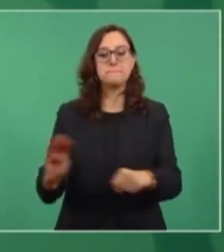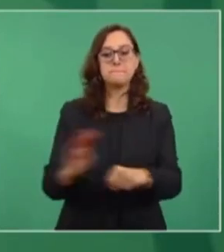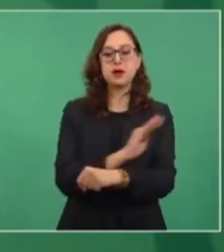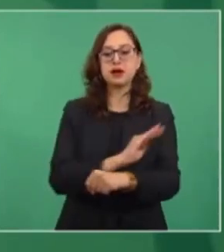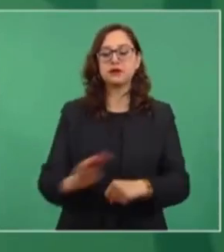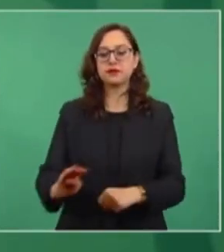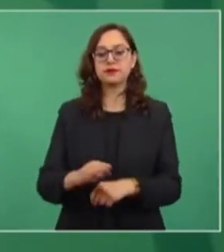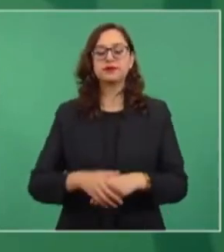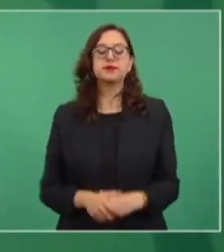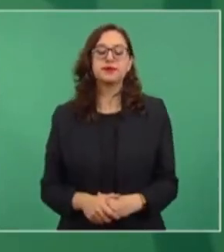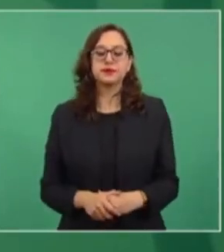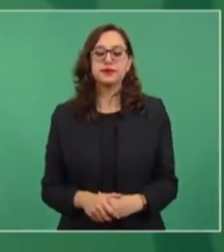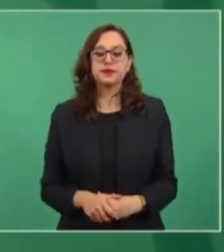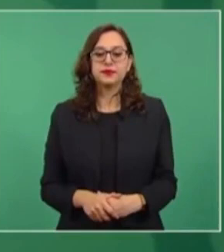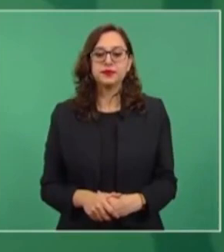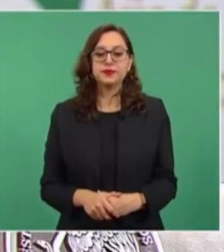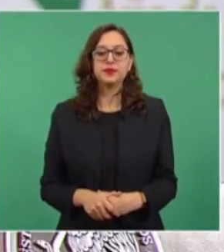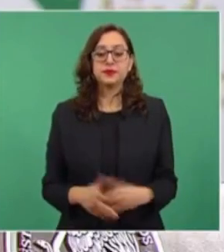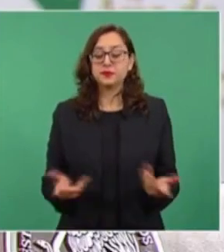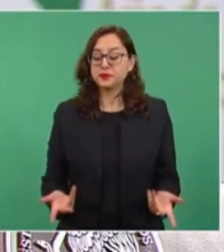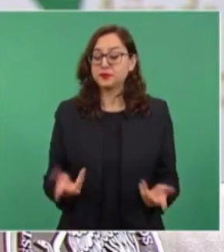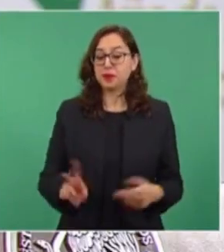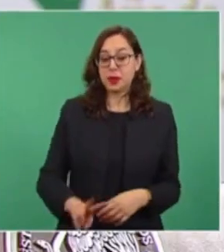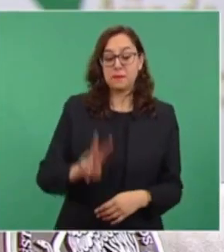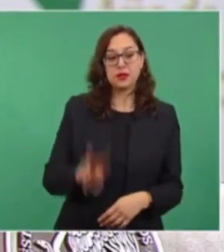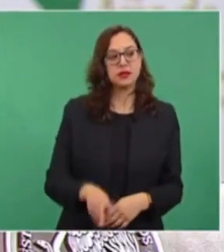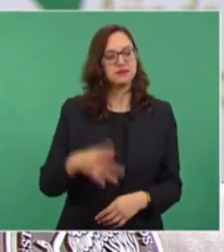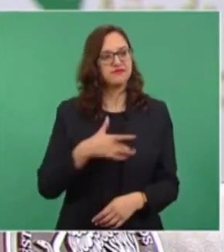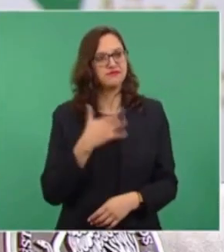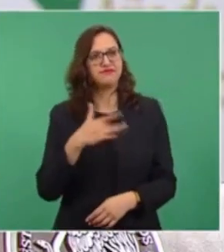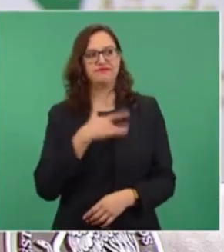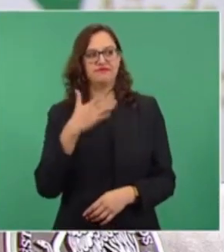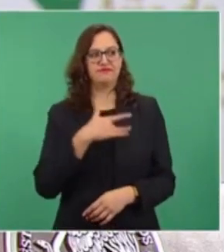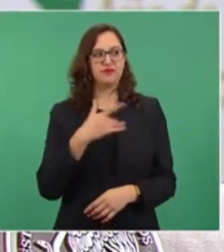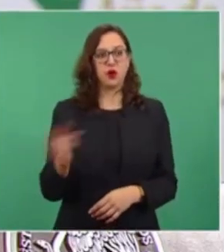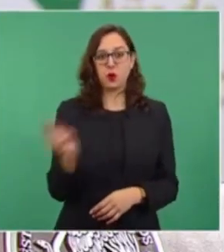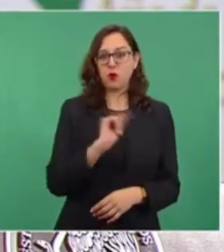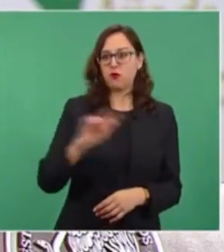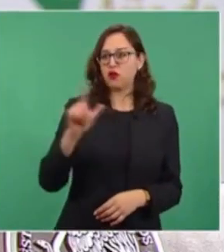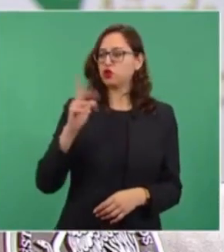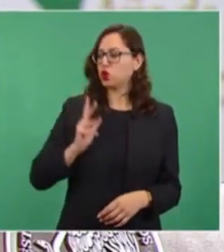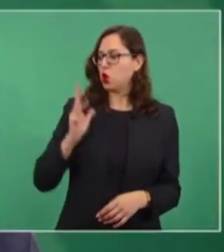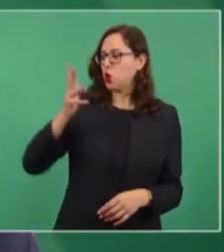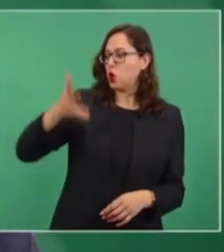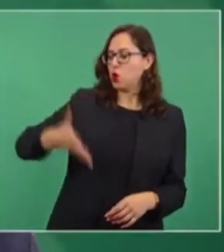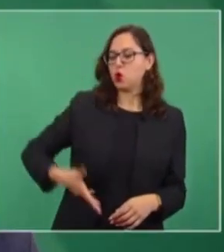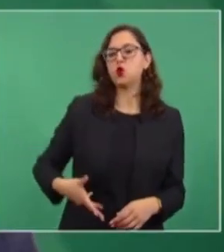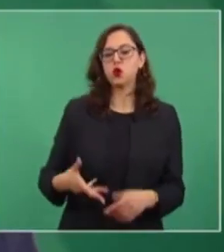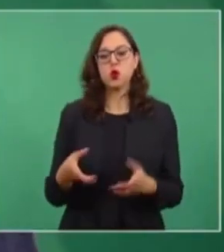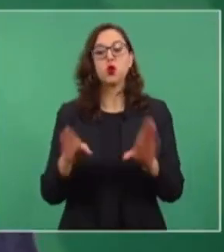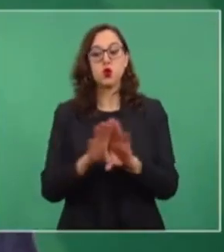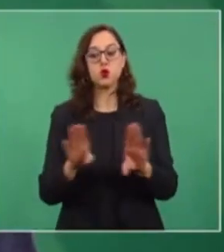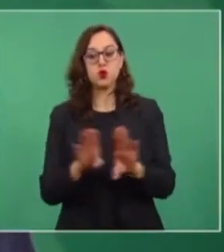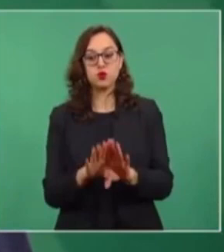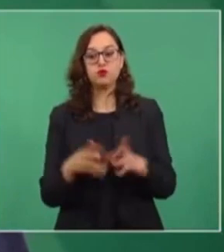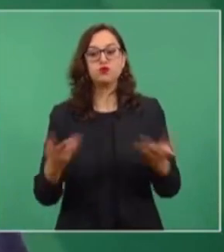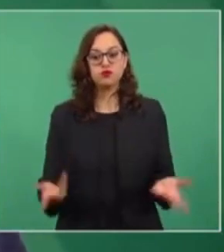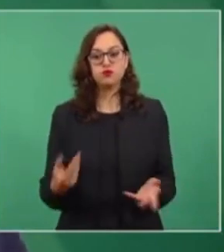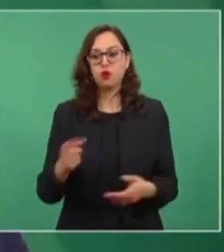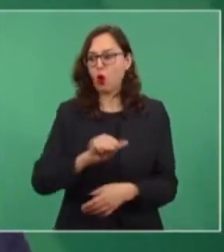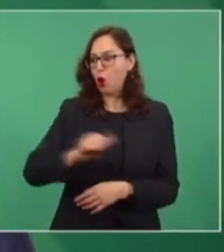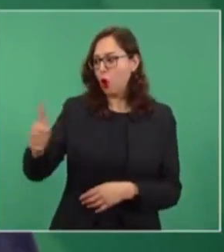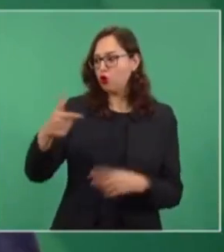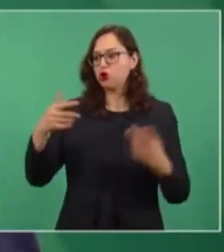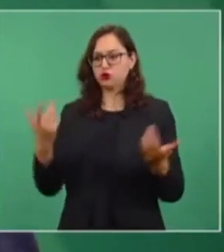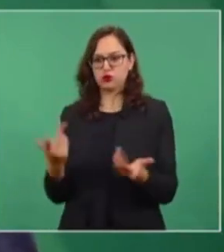mejor país. No puede existir mayor orgullo profesional y satisfacción que recibir un premio que han decidido otorgar sus iguales